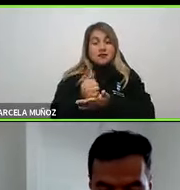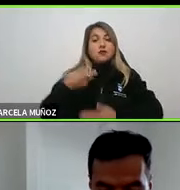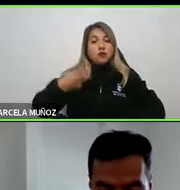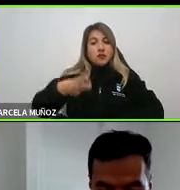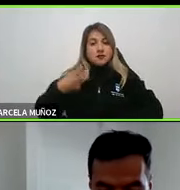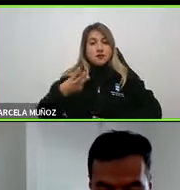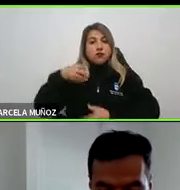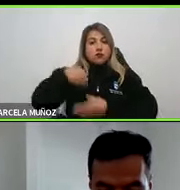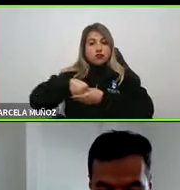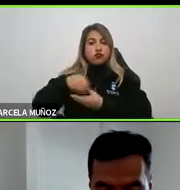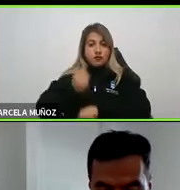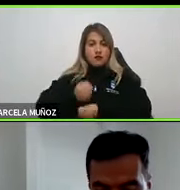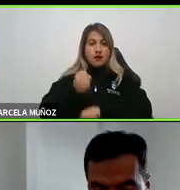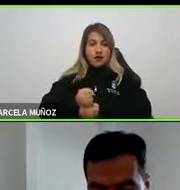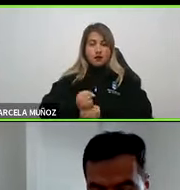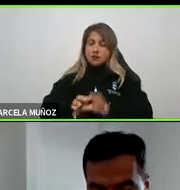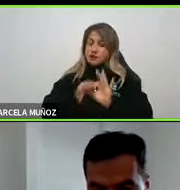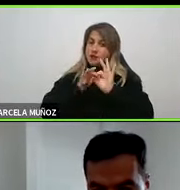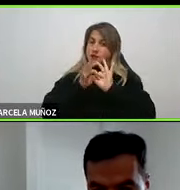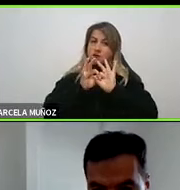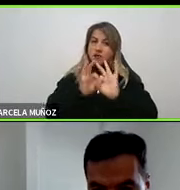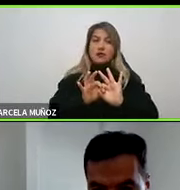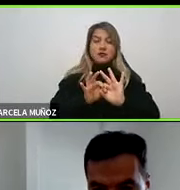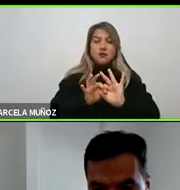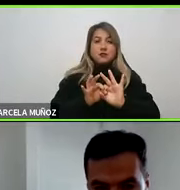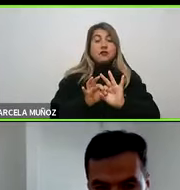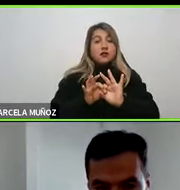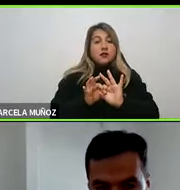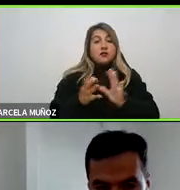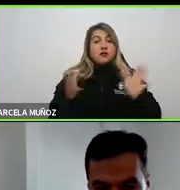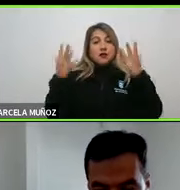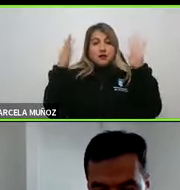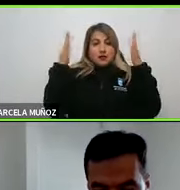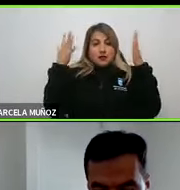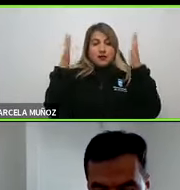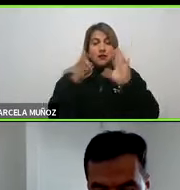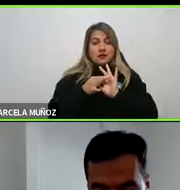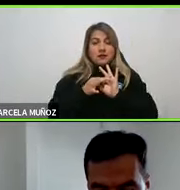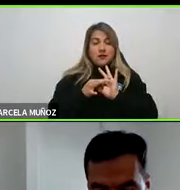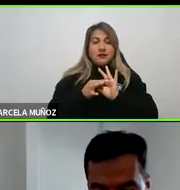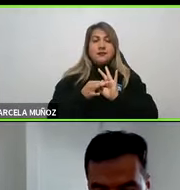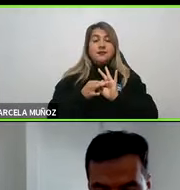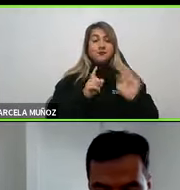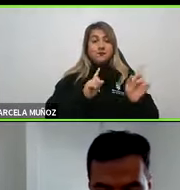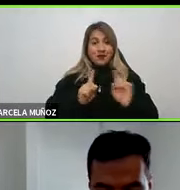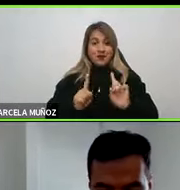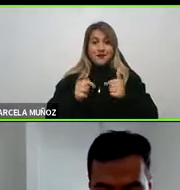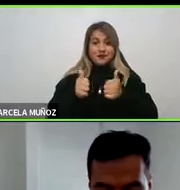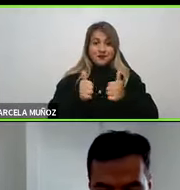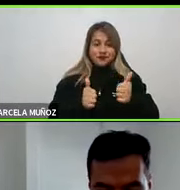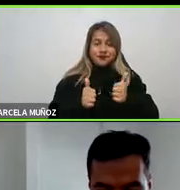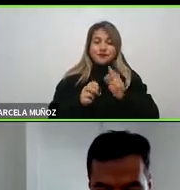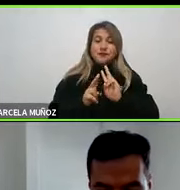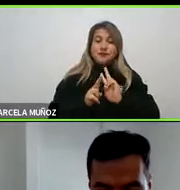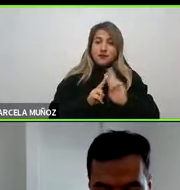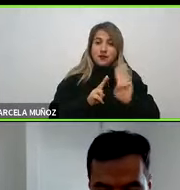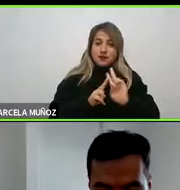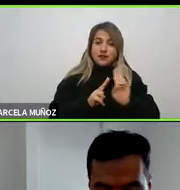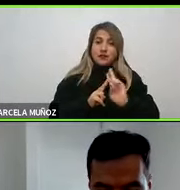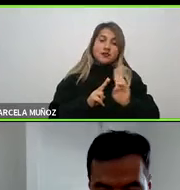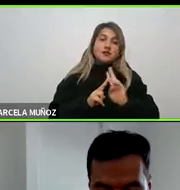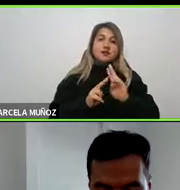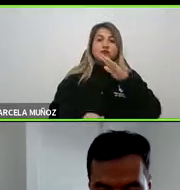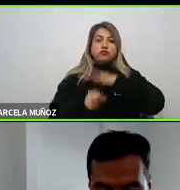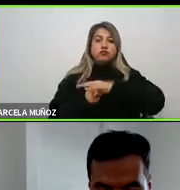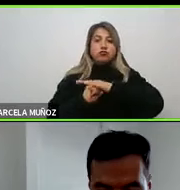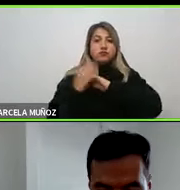trabajando. Así que yo valorar eso, valorar también la gestión que se ha hecho de encabezada por